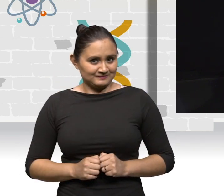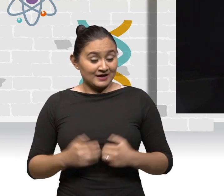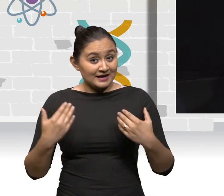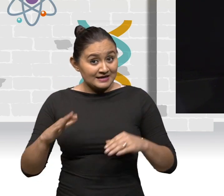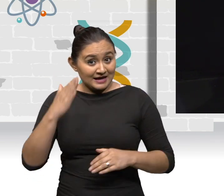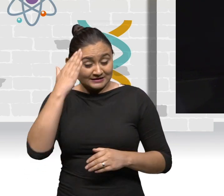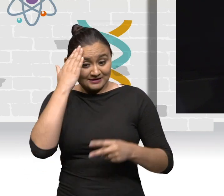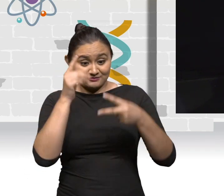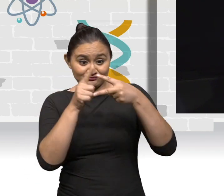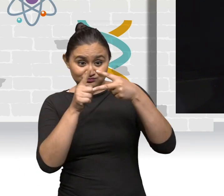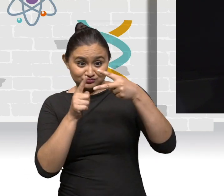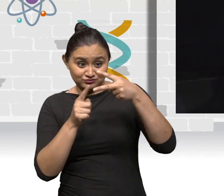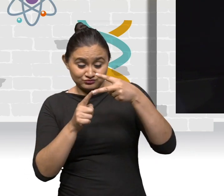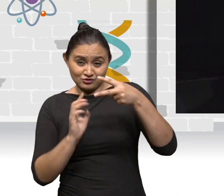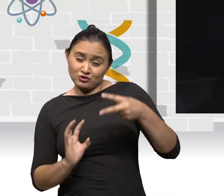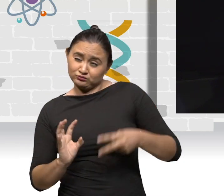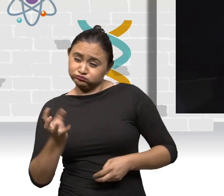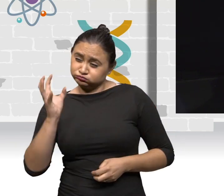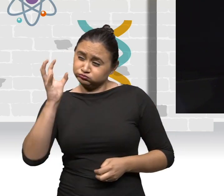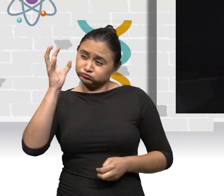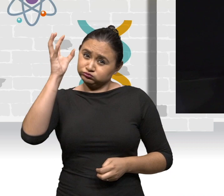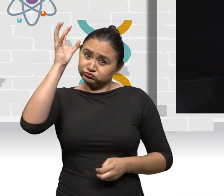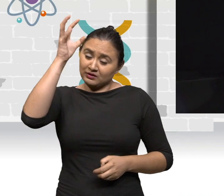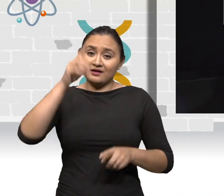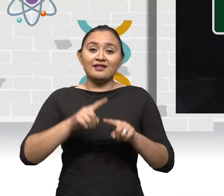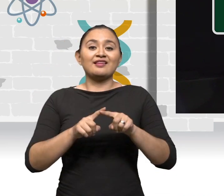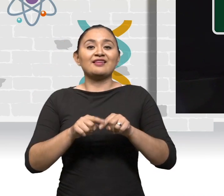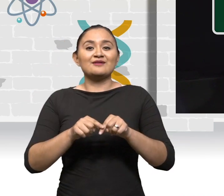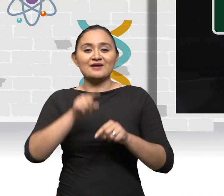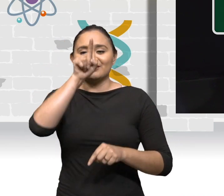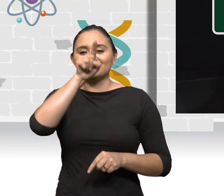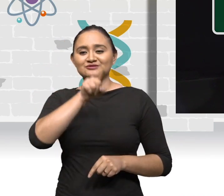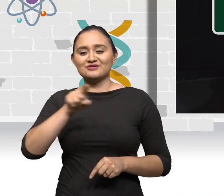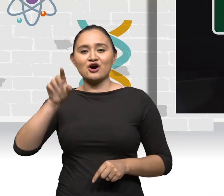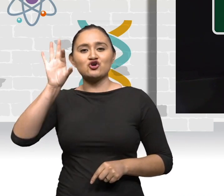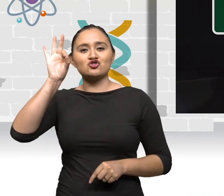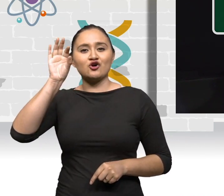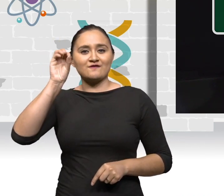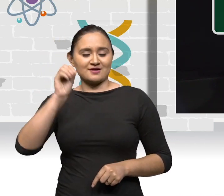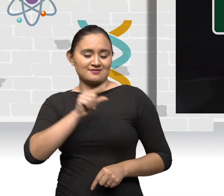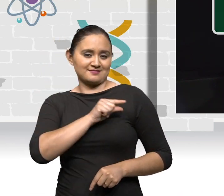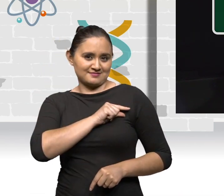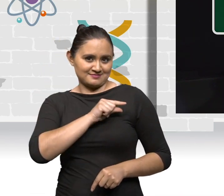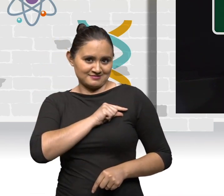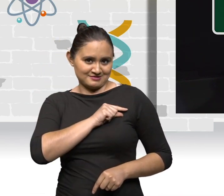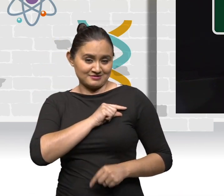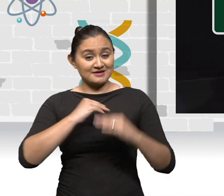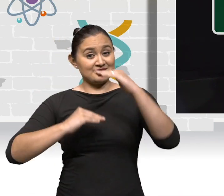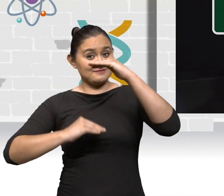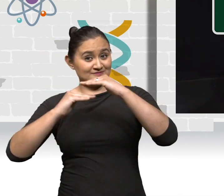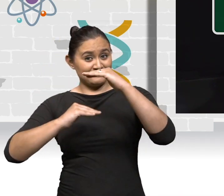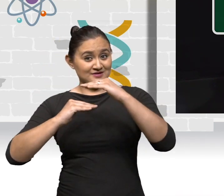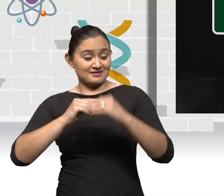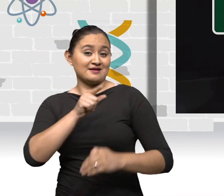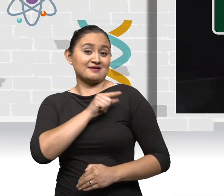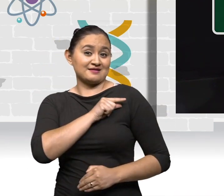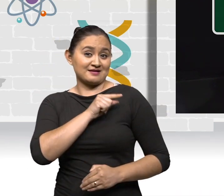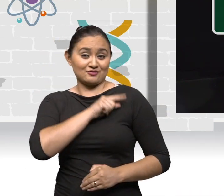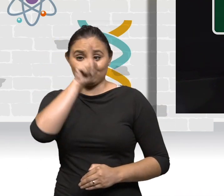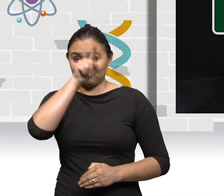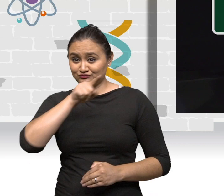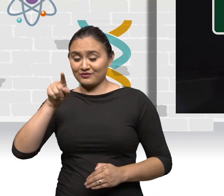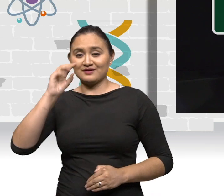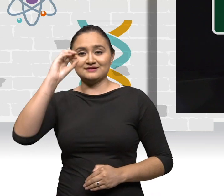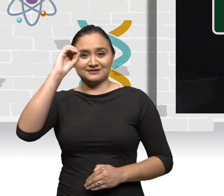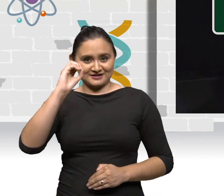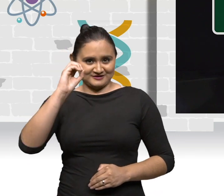máxima altura que puedes obtener al patear una pelota será con un ángulo de 90 grados y la mínima será con un ángulo de 0,